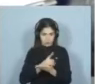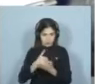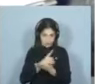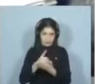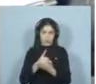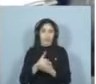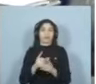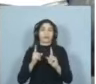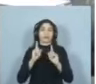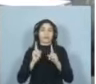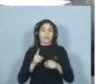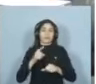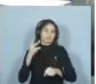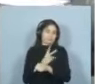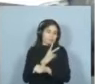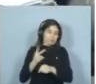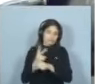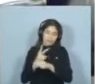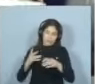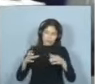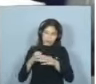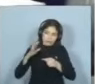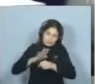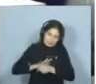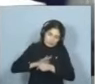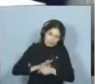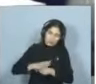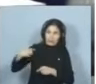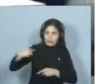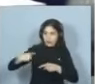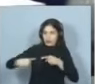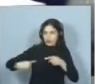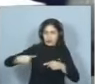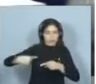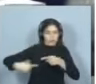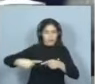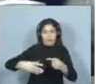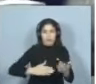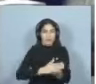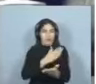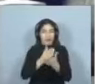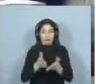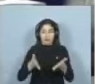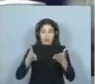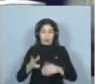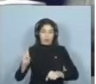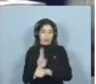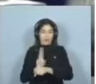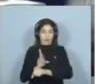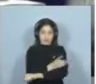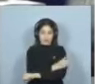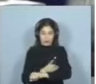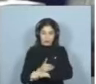diversos grupos históricamente discriminados y el adverso contexto para la defensa de derechos, caracterizada por